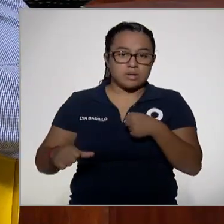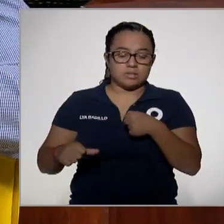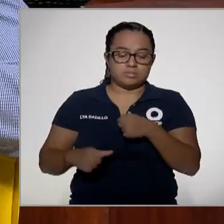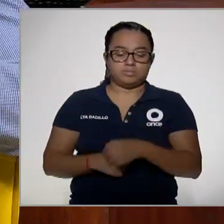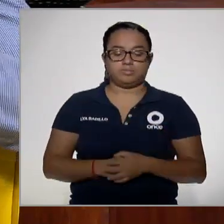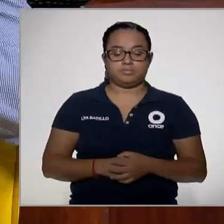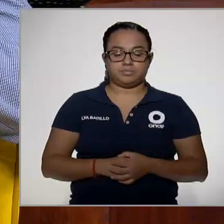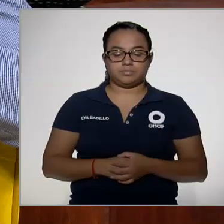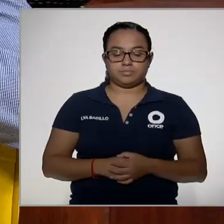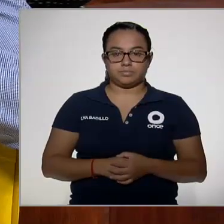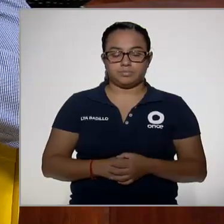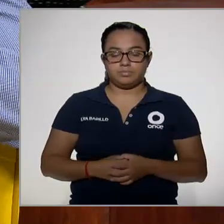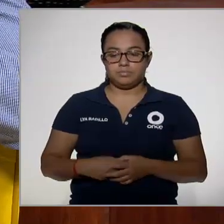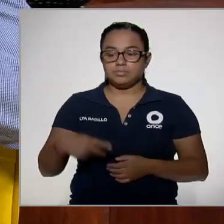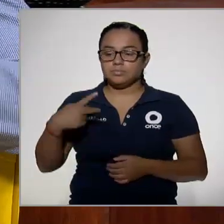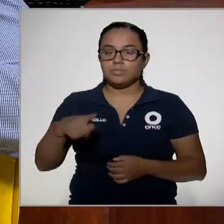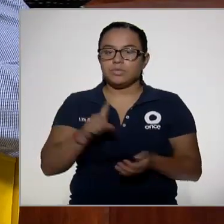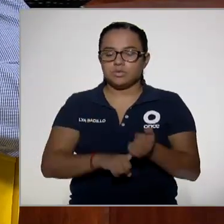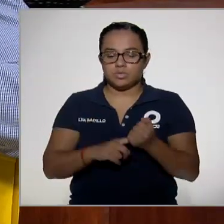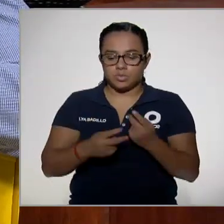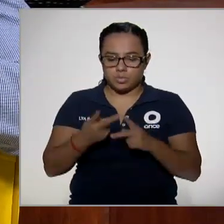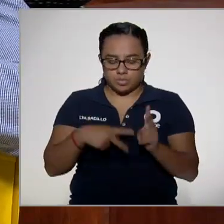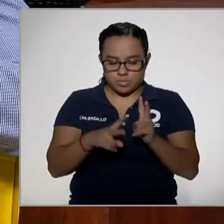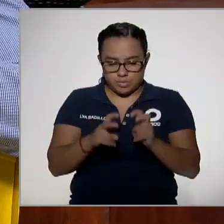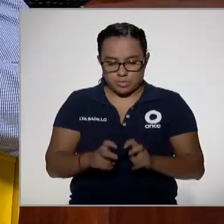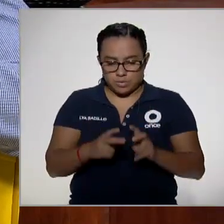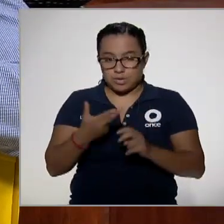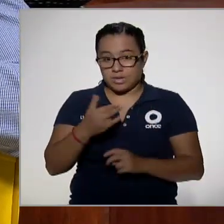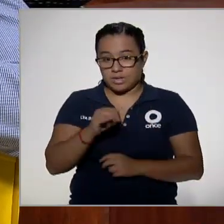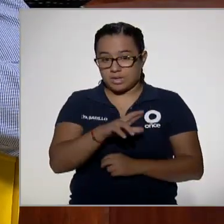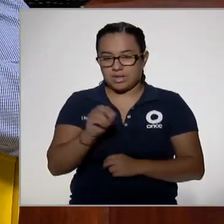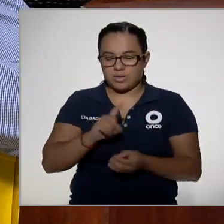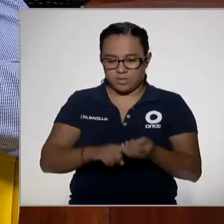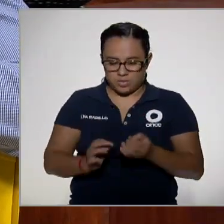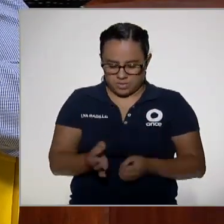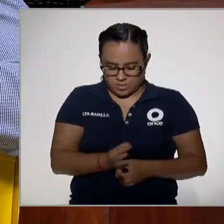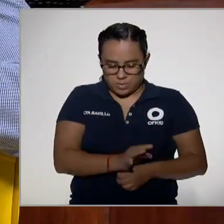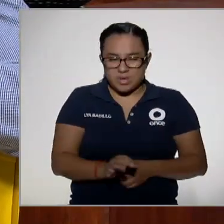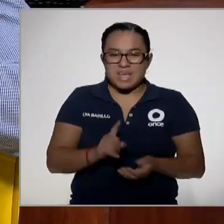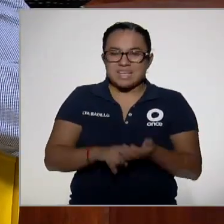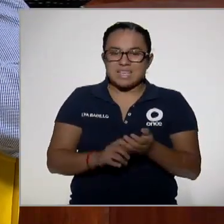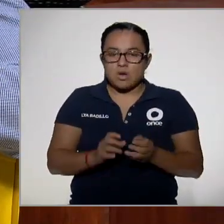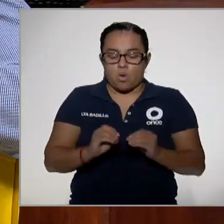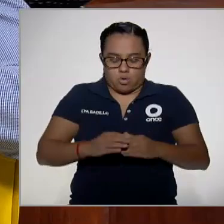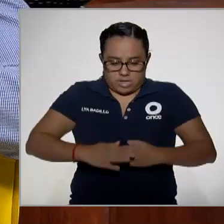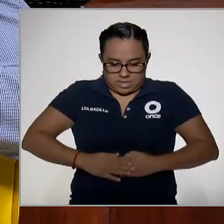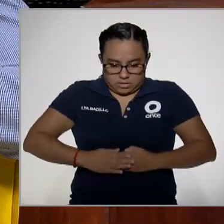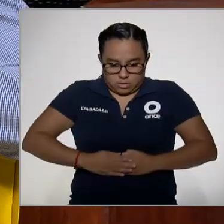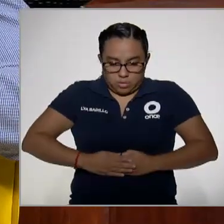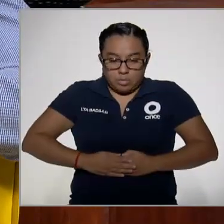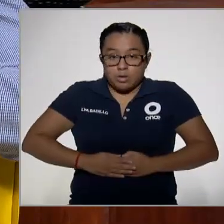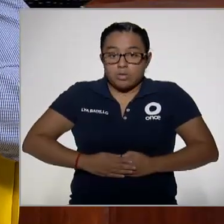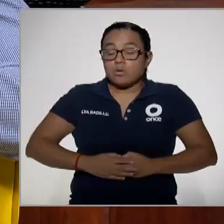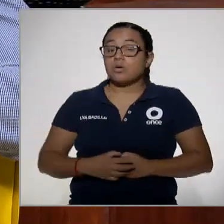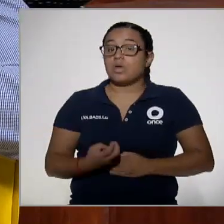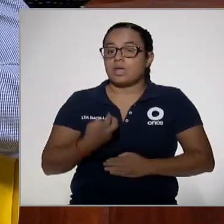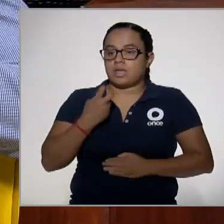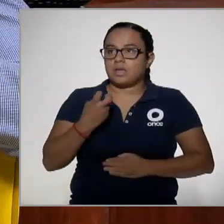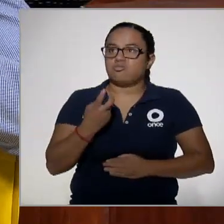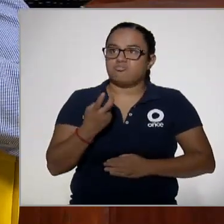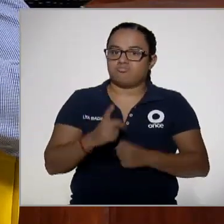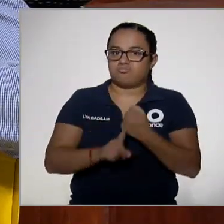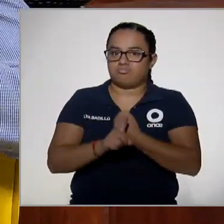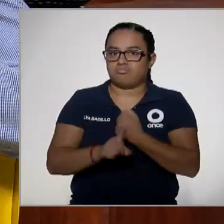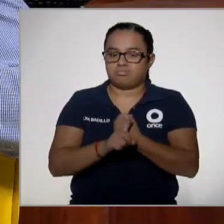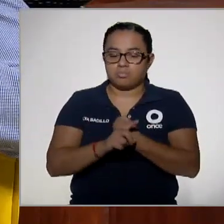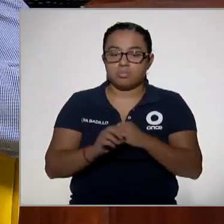de donde se absorbe el hierro que es parte del intestino delgado o bien parte del estómago entonces esa puede ser una de las causas la